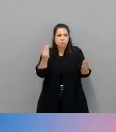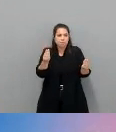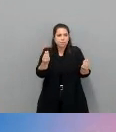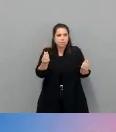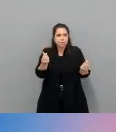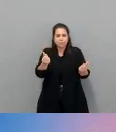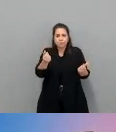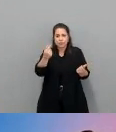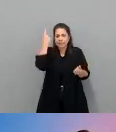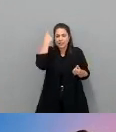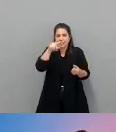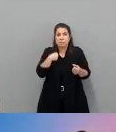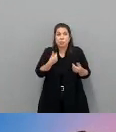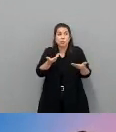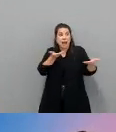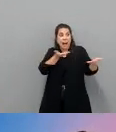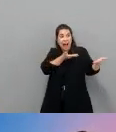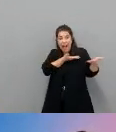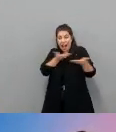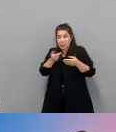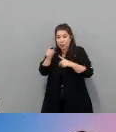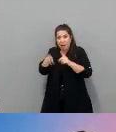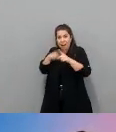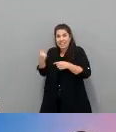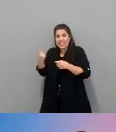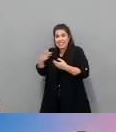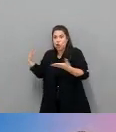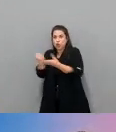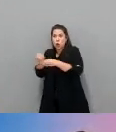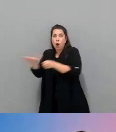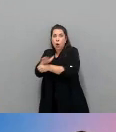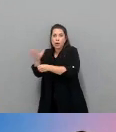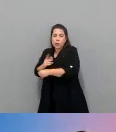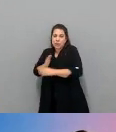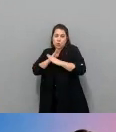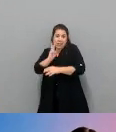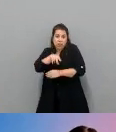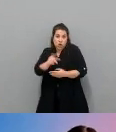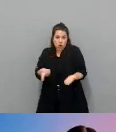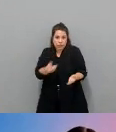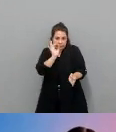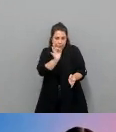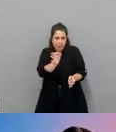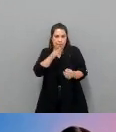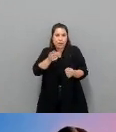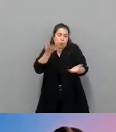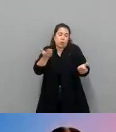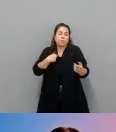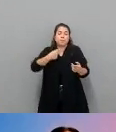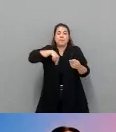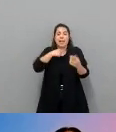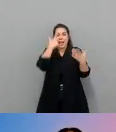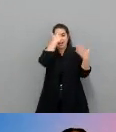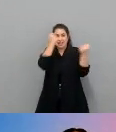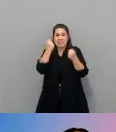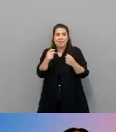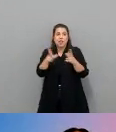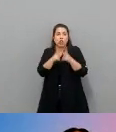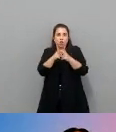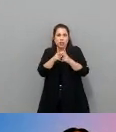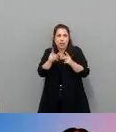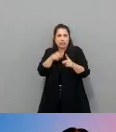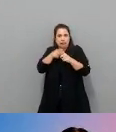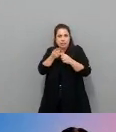no las ayudas llegan a todo lo que necesitaríamos, pero para eso también estamos las entidades sociales. ¿Por qué? Porque no solamente podemos